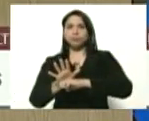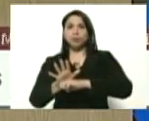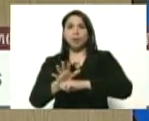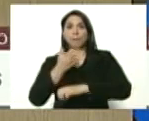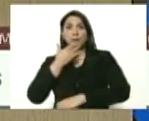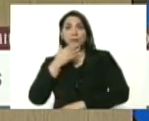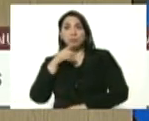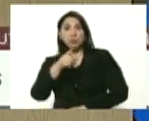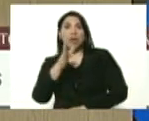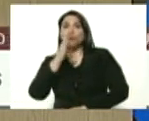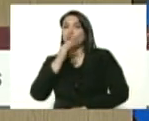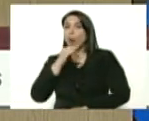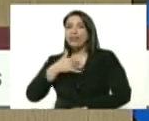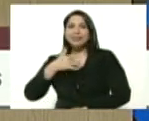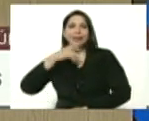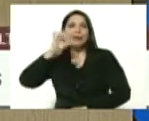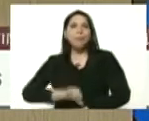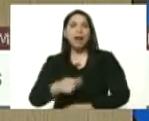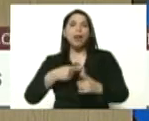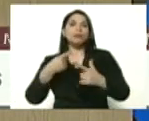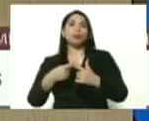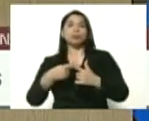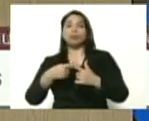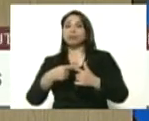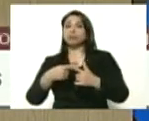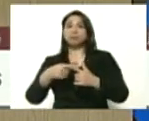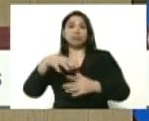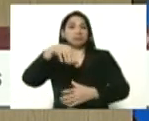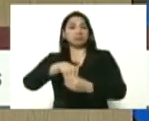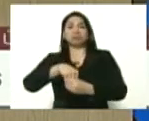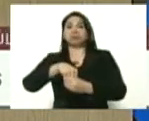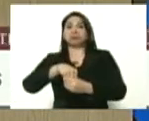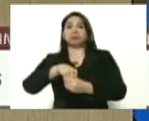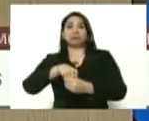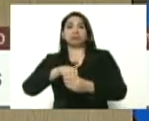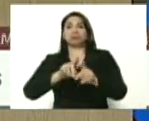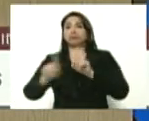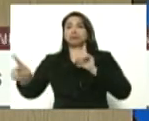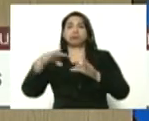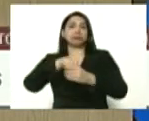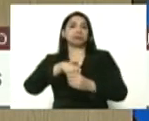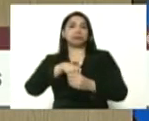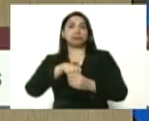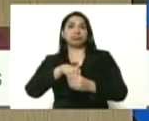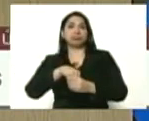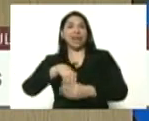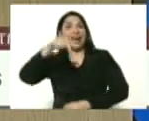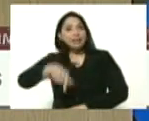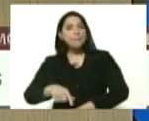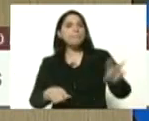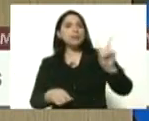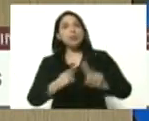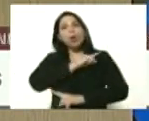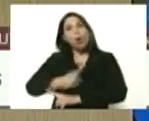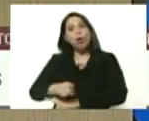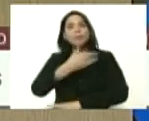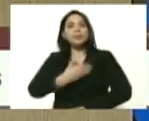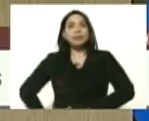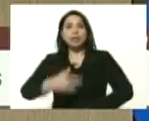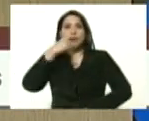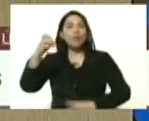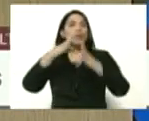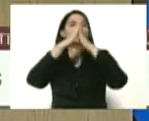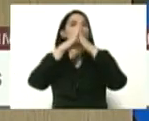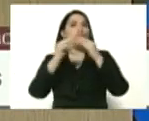está asintomático o síntomas leves, le dicen que se quede en su casa y que se mantenga aislado en su casa. En Venezuela, por orden del presidente Maduro,